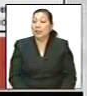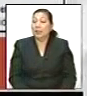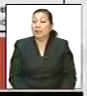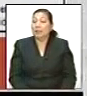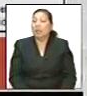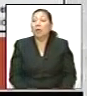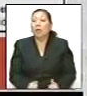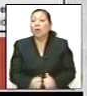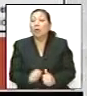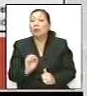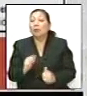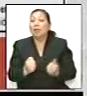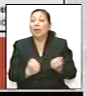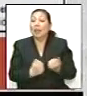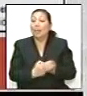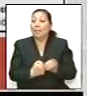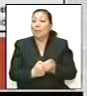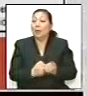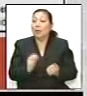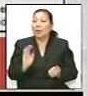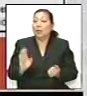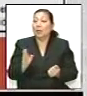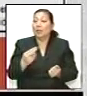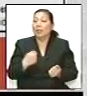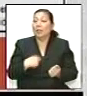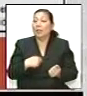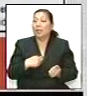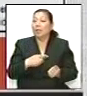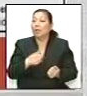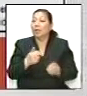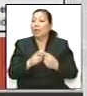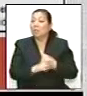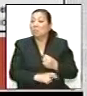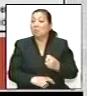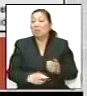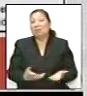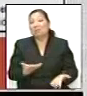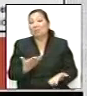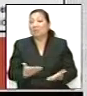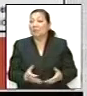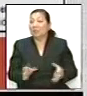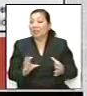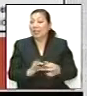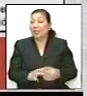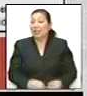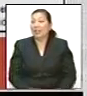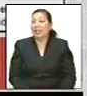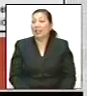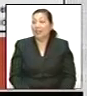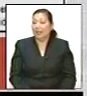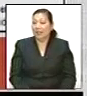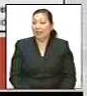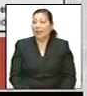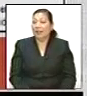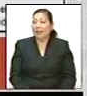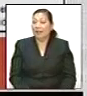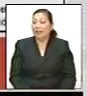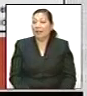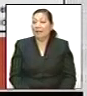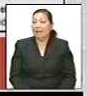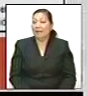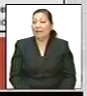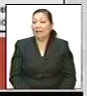contamos con el apoyo para ello de los otros tres y cesc de la alianza por último en